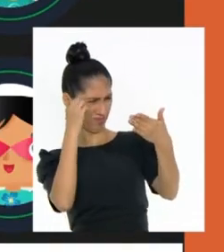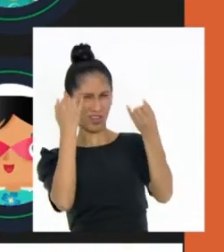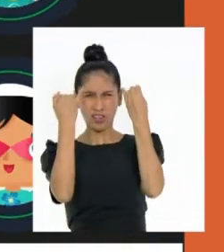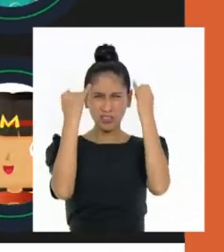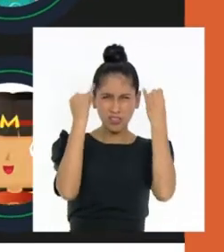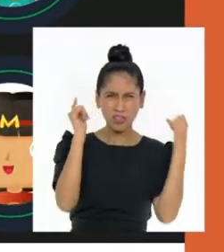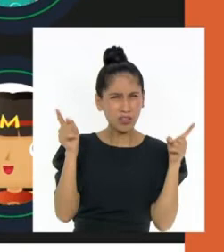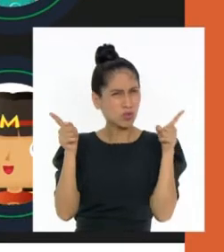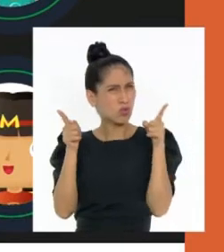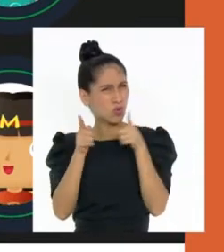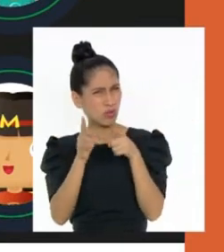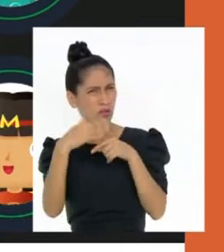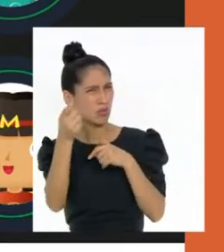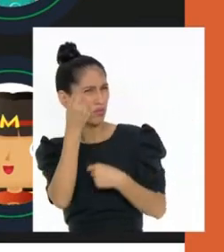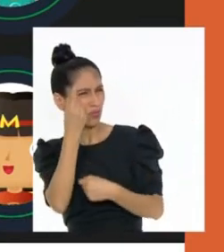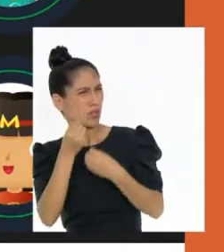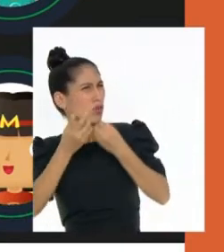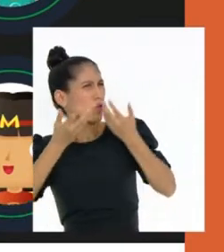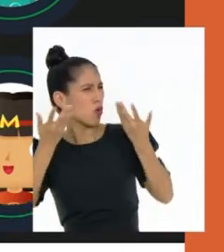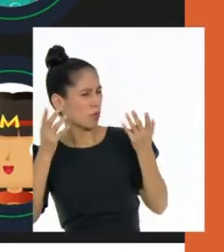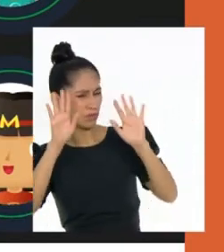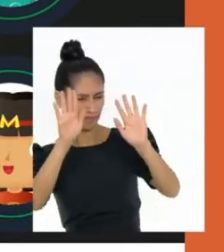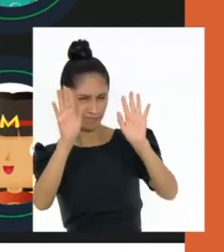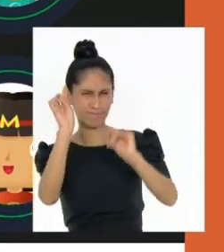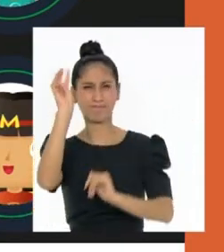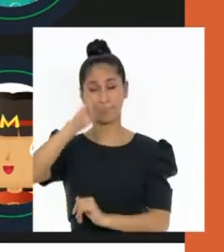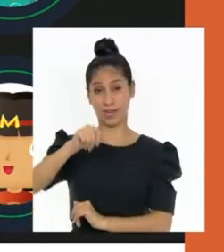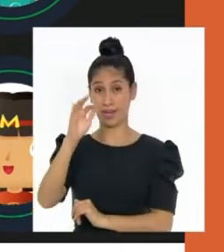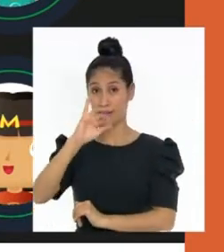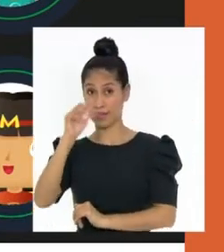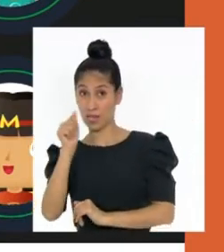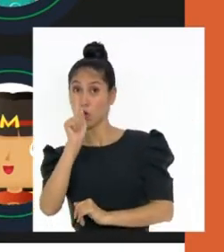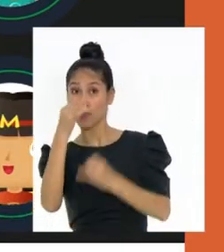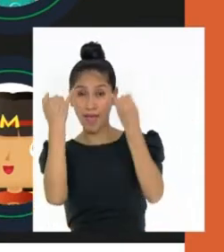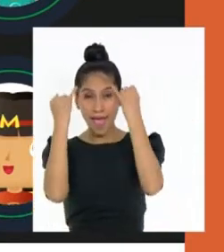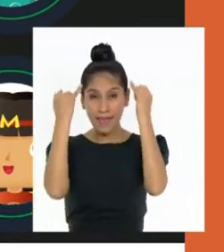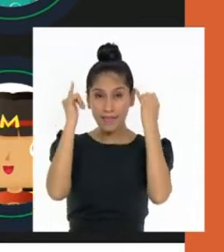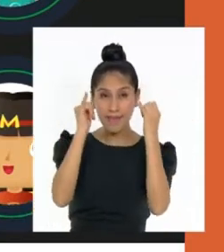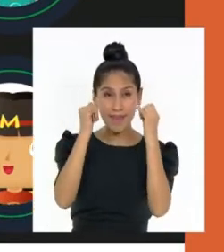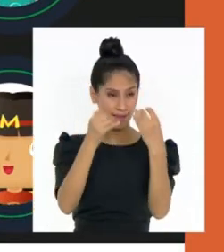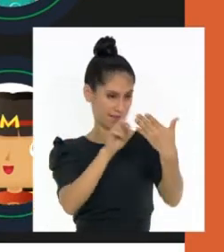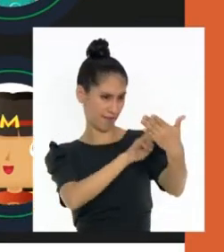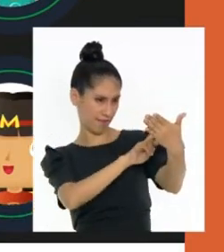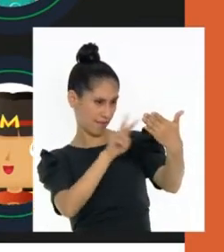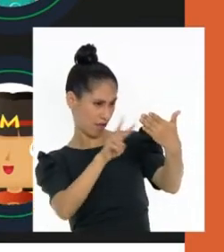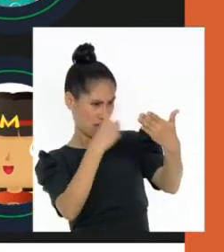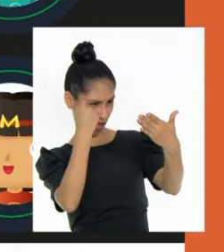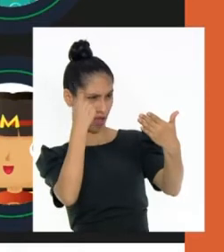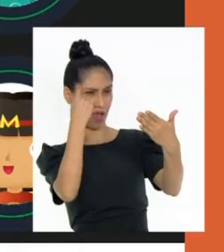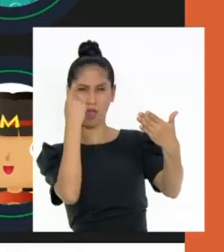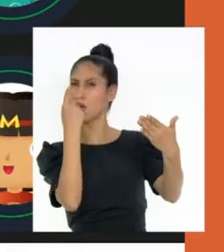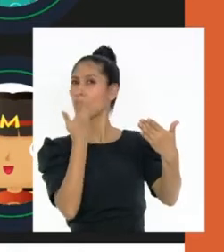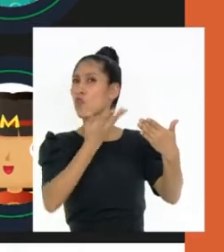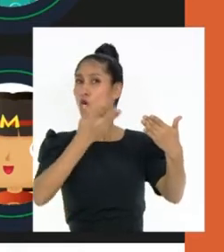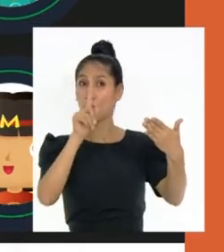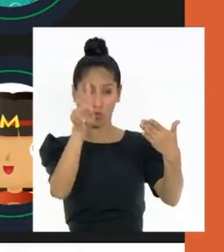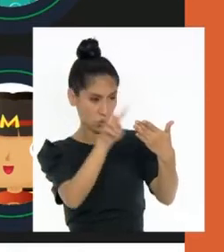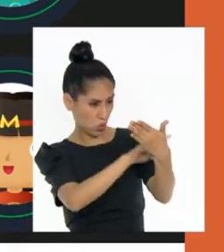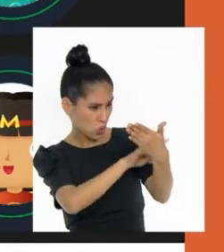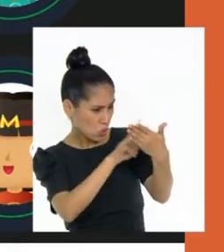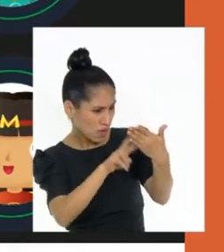ideas? María, una idea tiene sentido completo porque se puede comprender el mensaje del todo. Y en el caso de